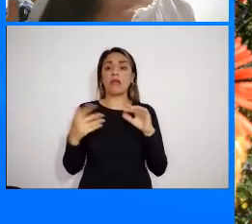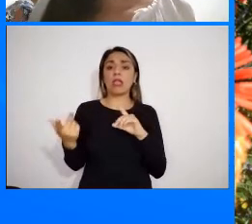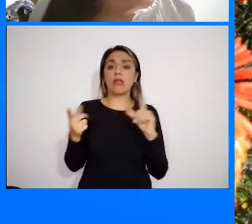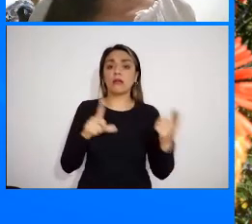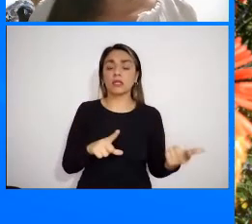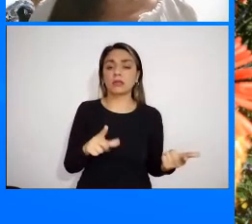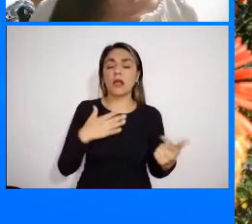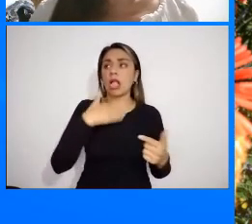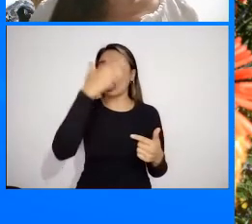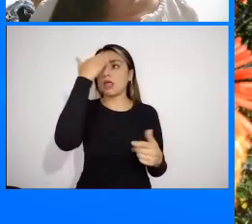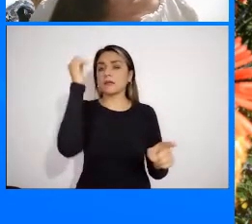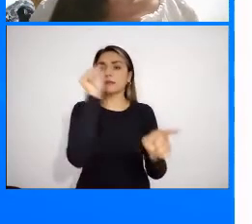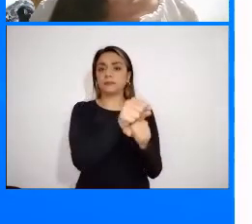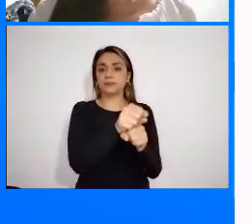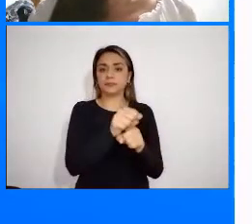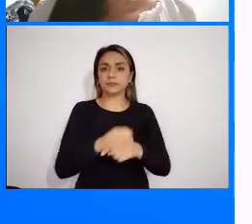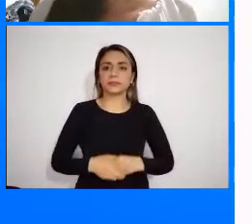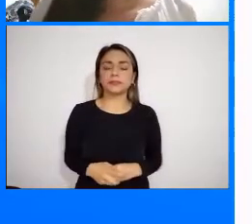nos olvidamos de ella.